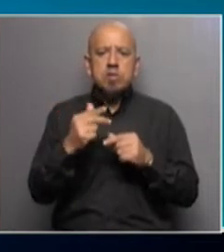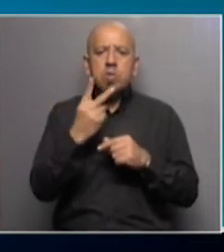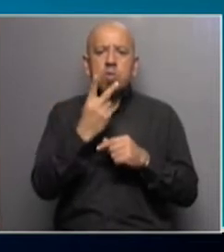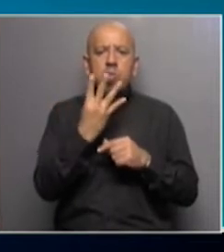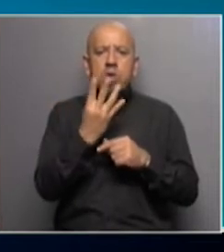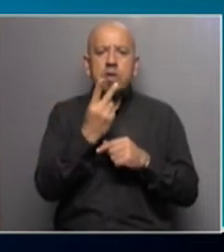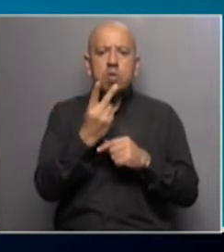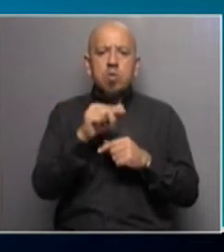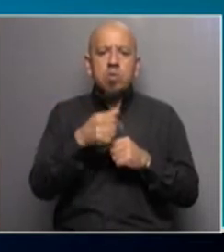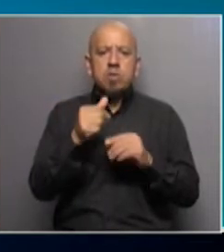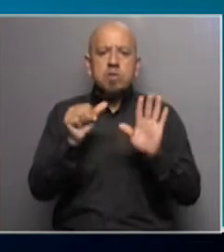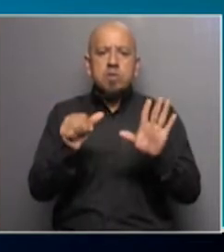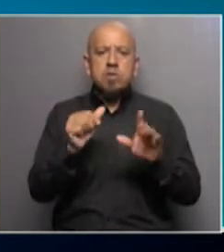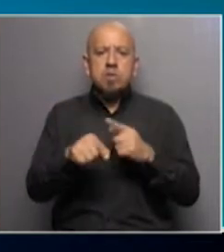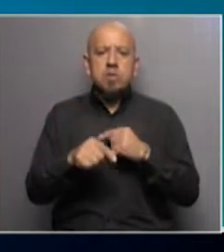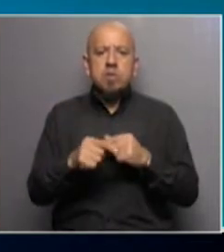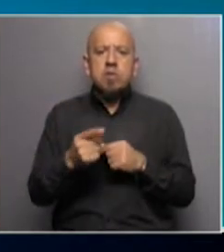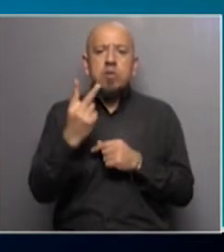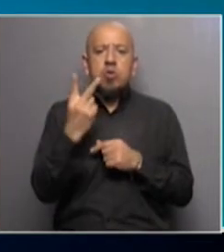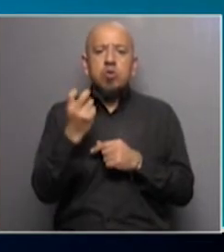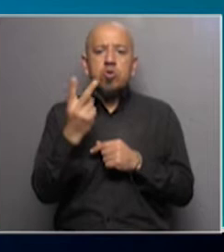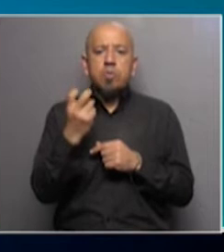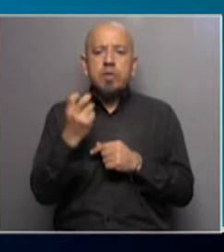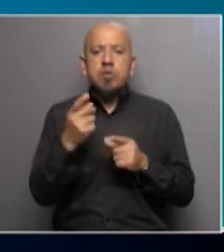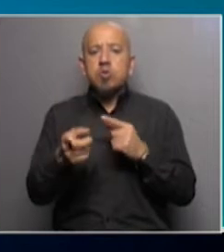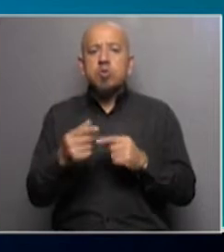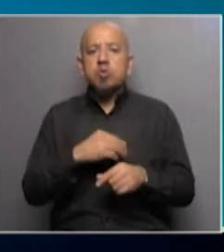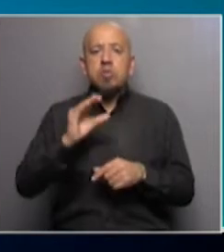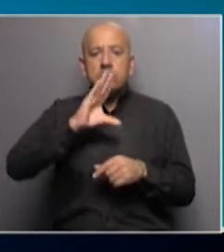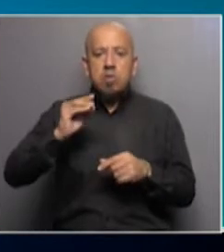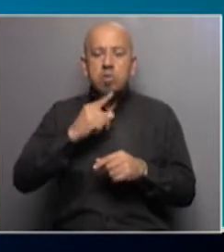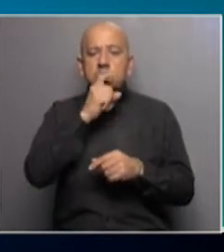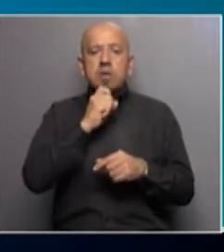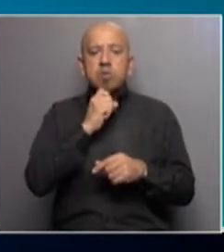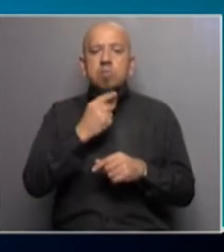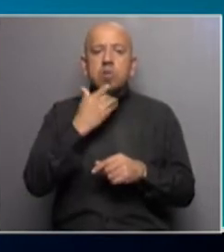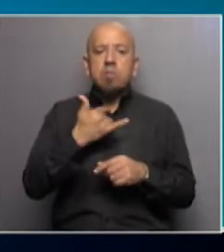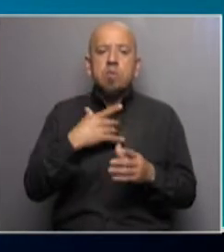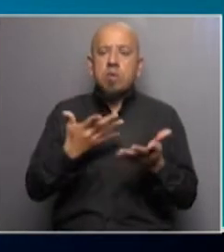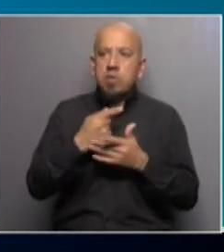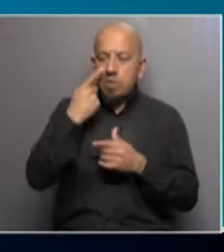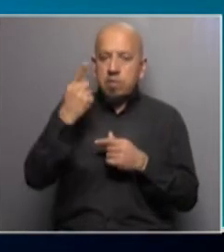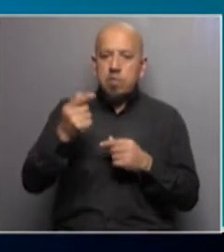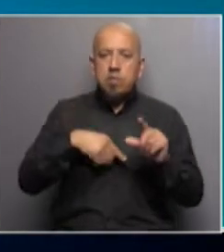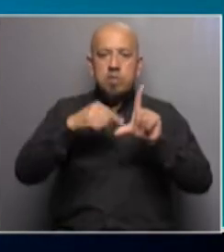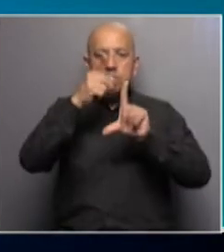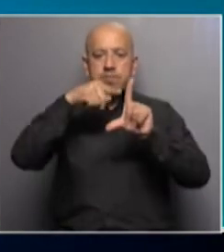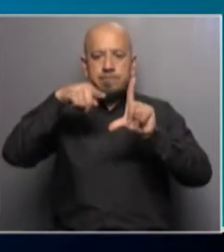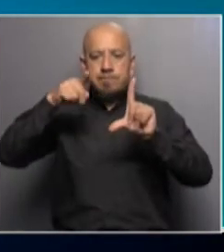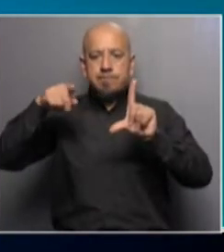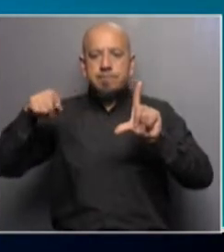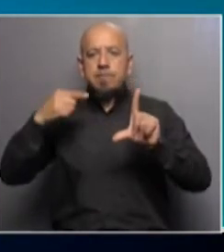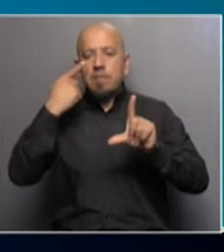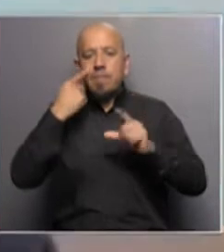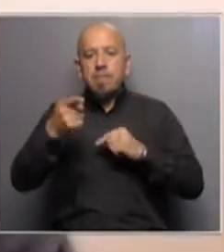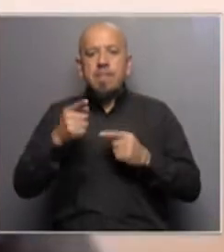42,6, perdón, lo que representa una caída de 2 pesos en relación a los niveles que tenía en marzo. Si ahora, por ejemplo, vemos la gráfica, vamos a ver bien